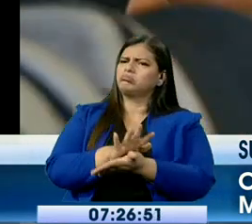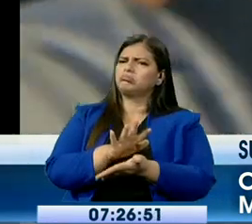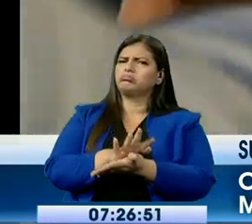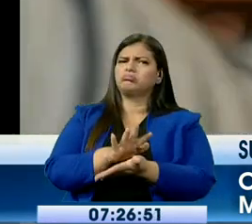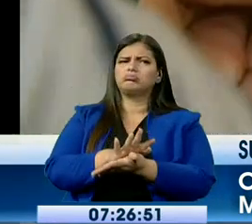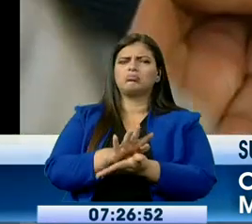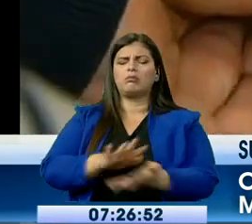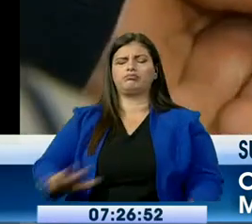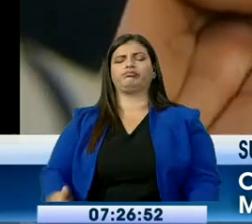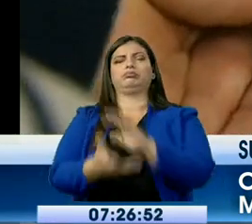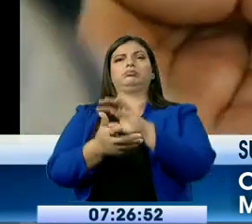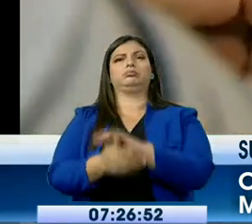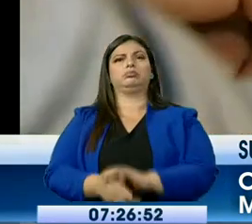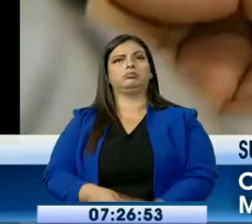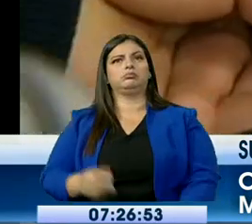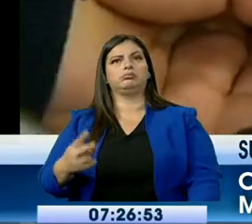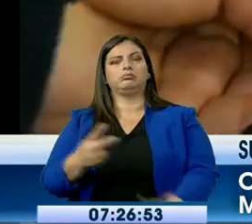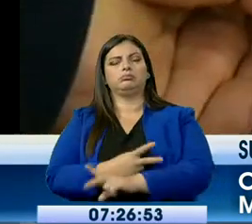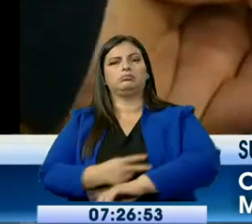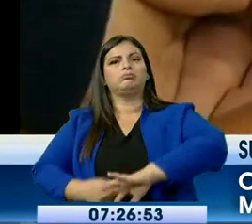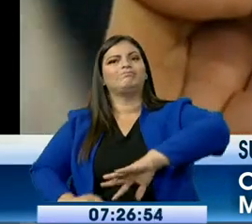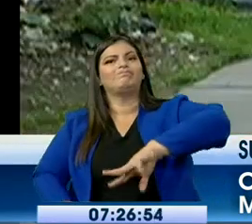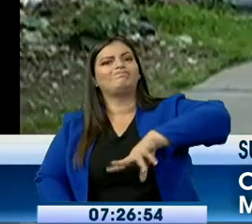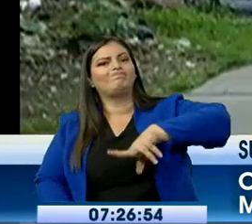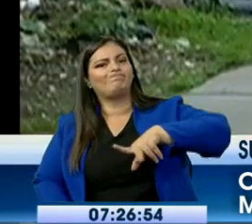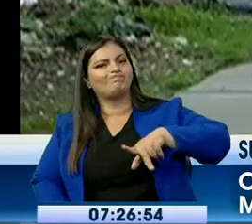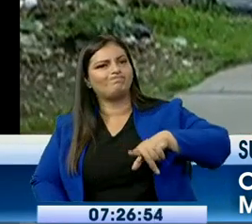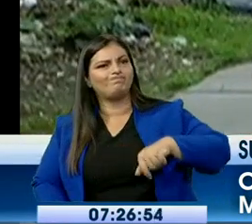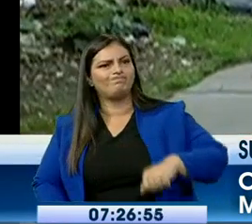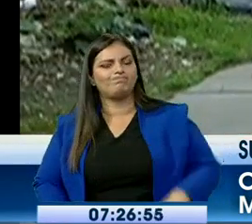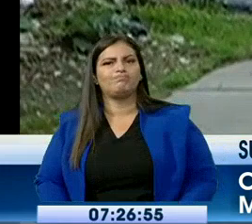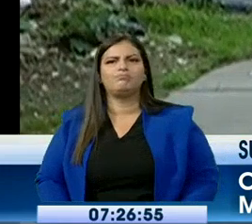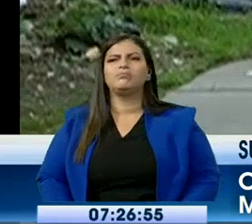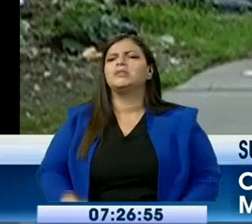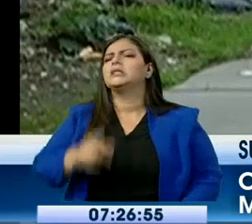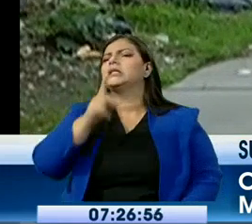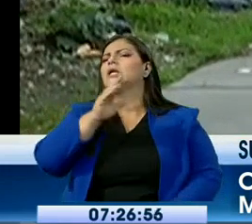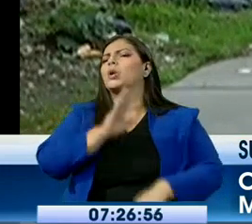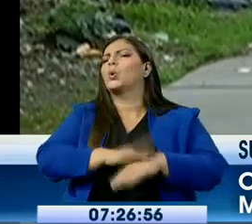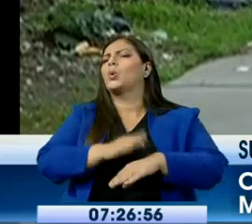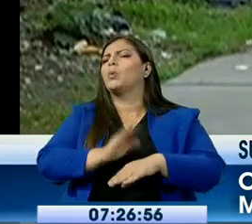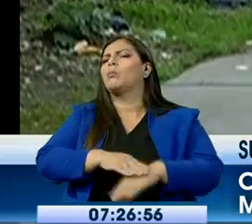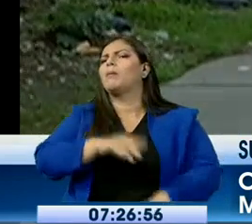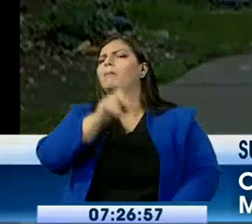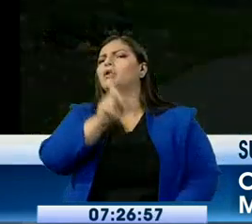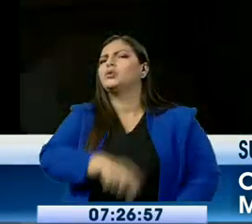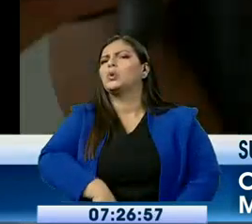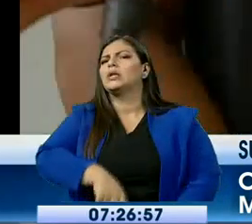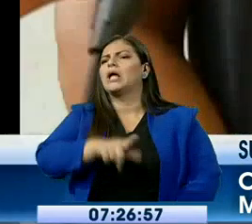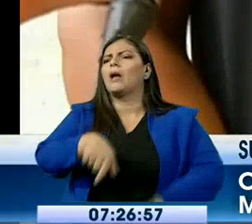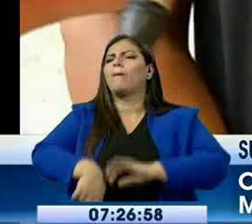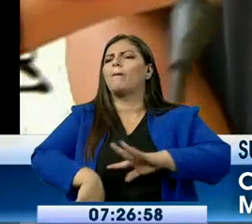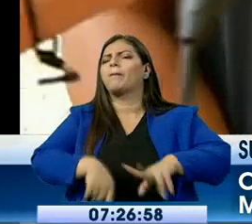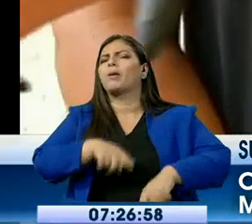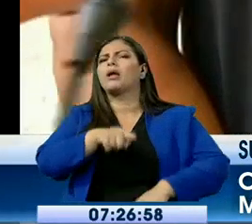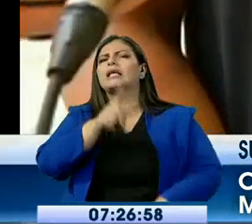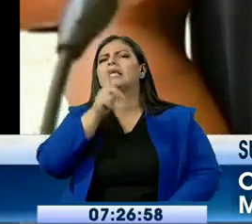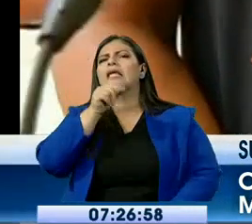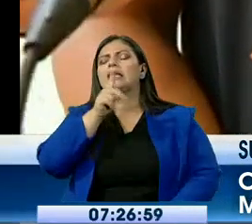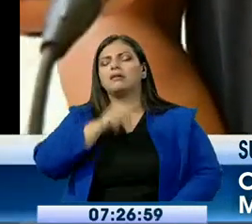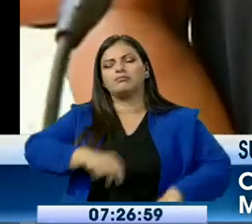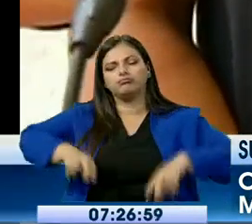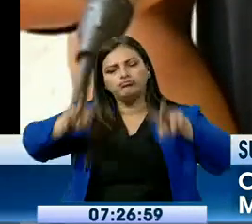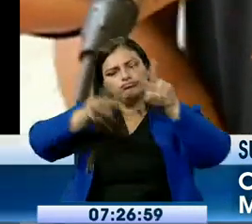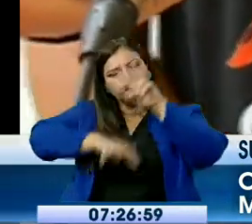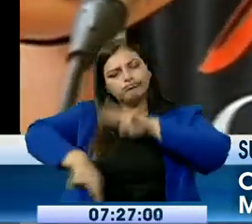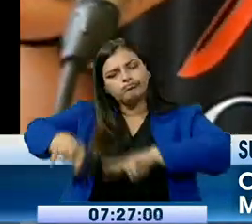las investigaciones logren determinar quién lo visitó durante su ausencia. Y bueno, ya como aquí